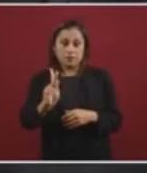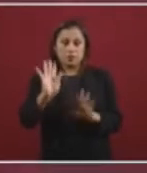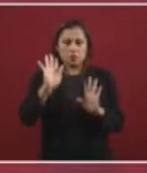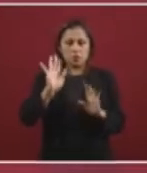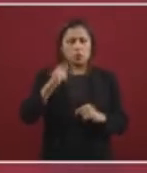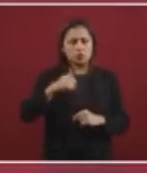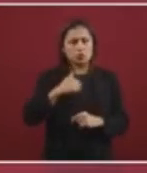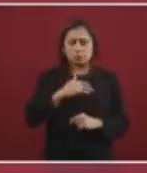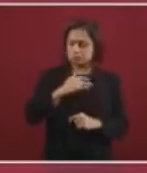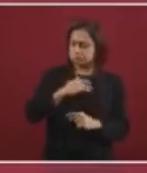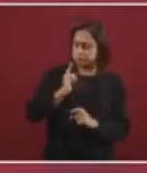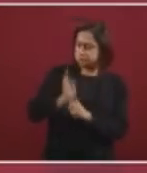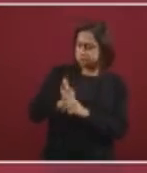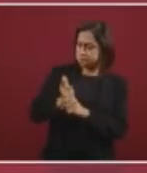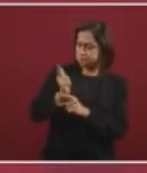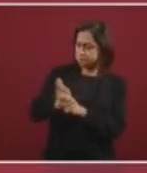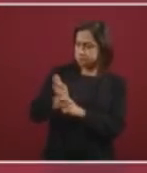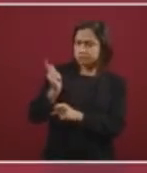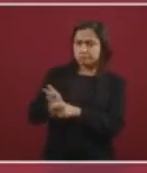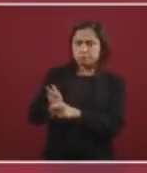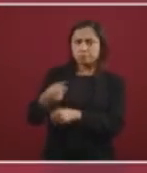que nosotros